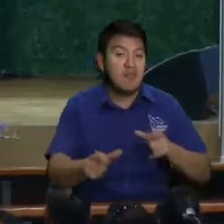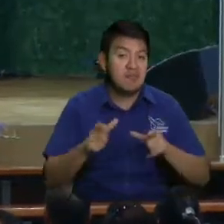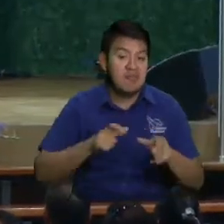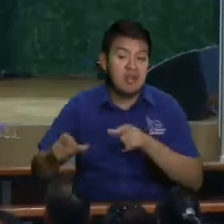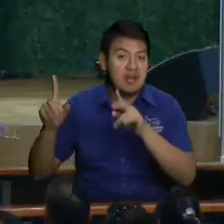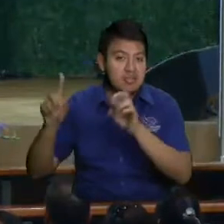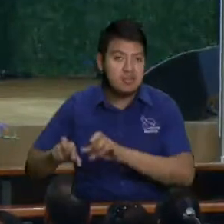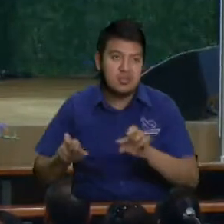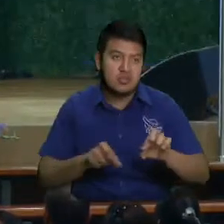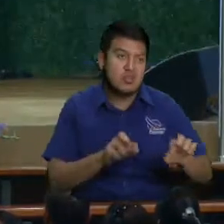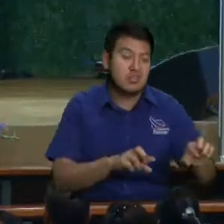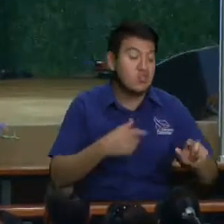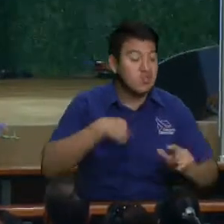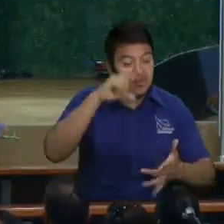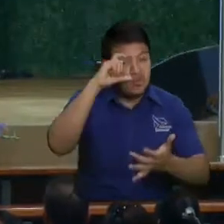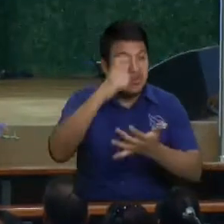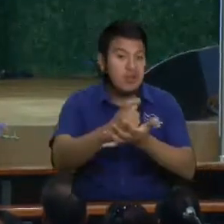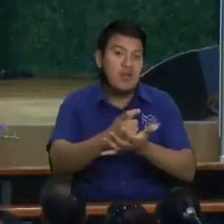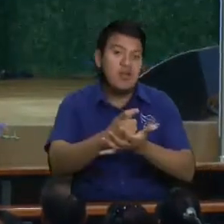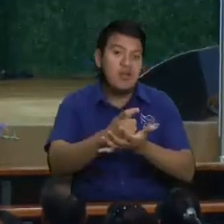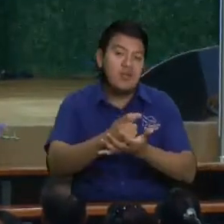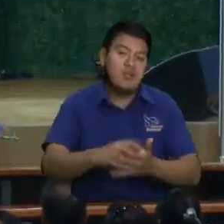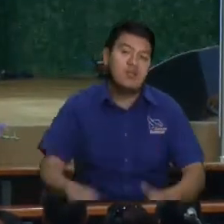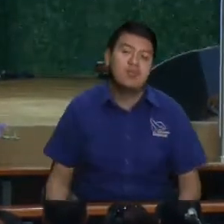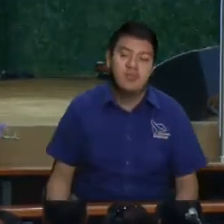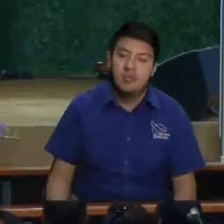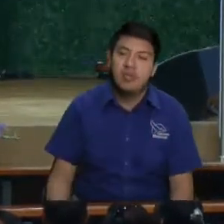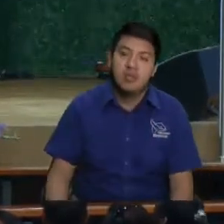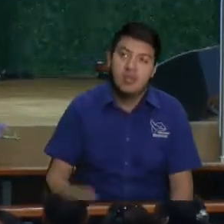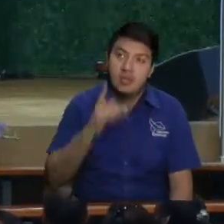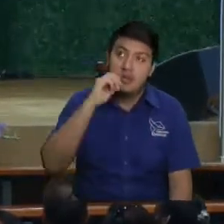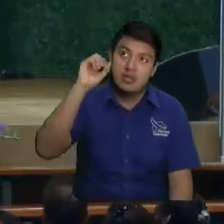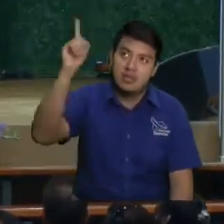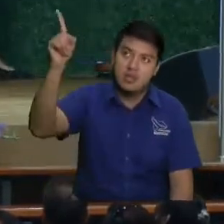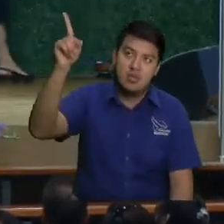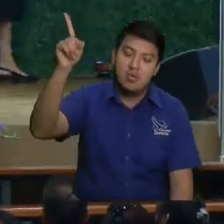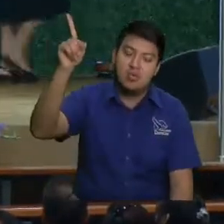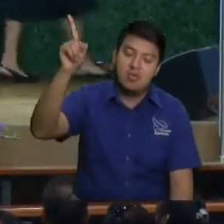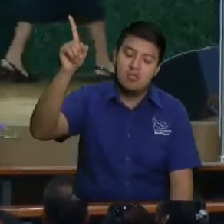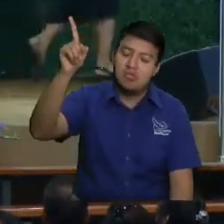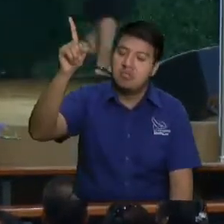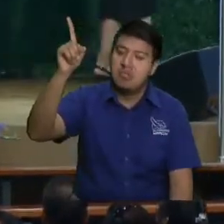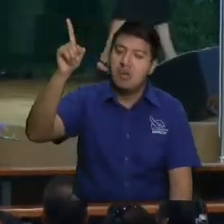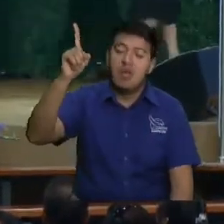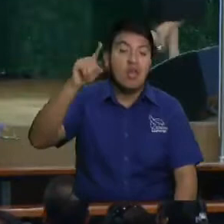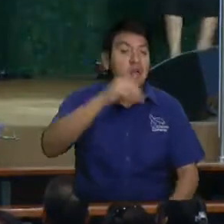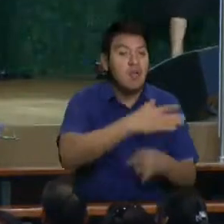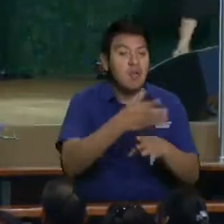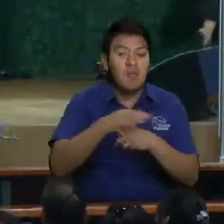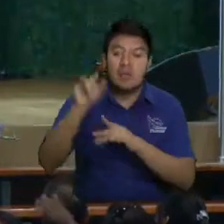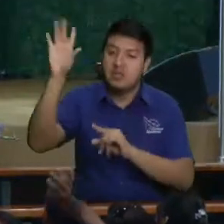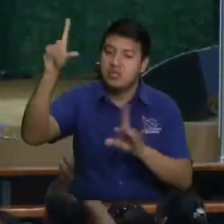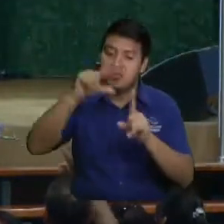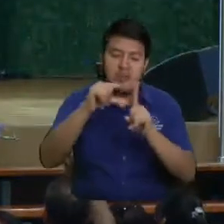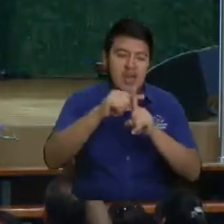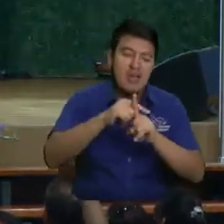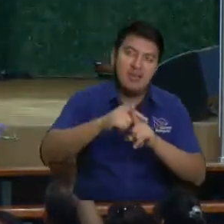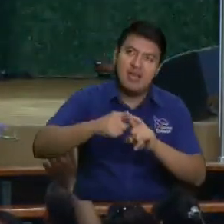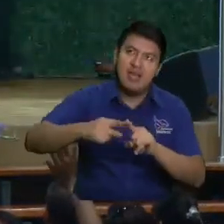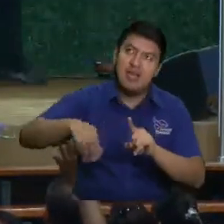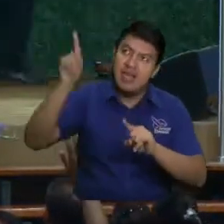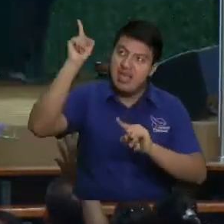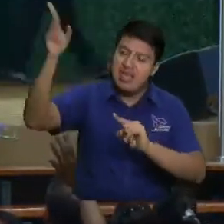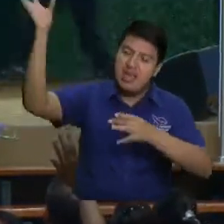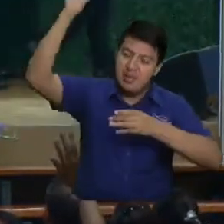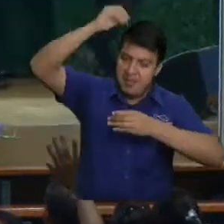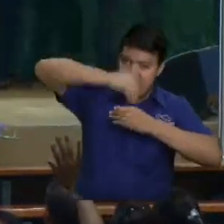aún el Señor, cuando uno no tenga las técnicas suficientes para hablar, si el Espíritu Santo lo toma a uno, impacta a la